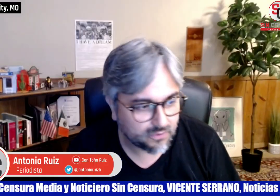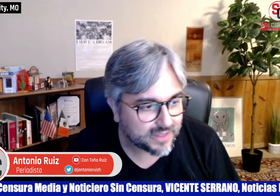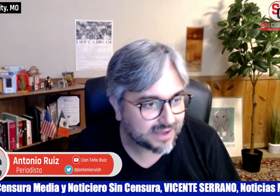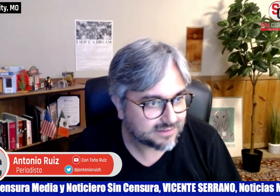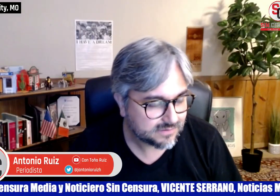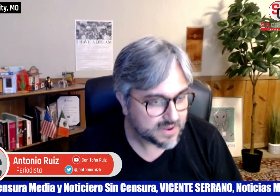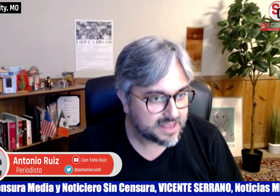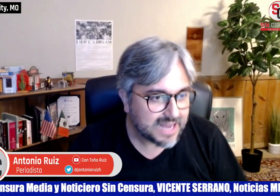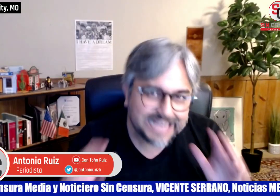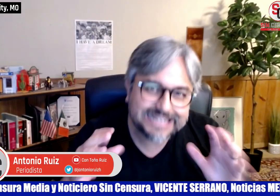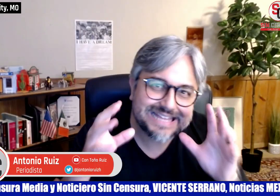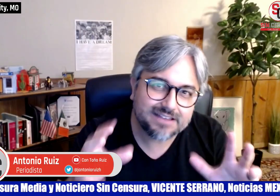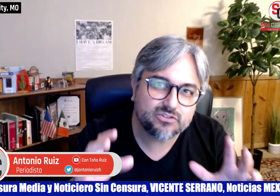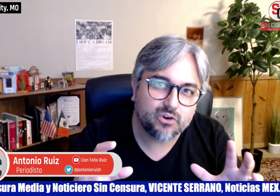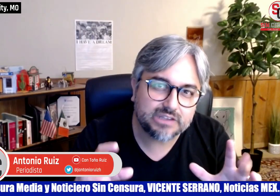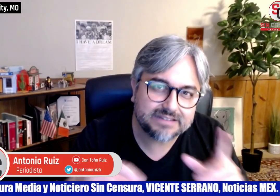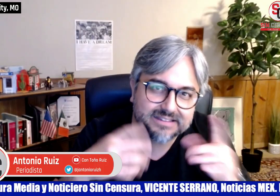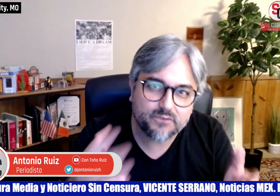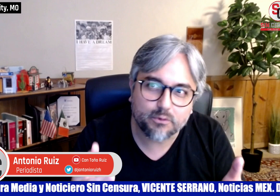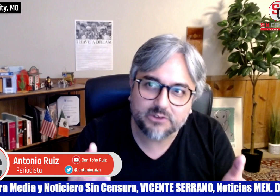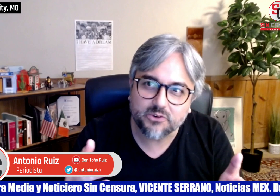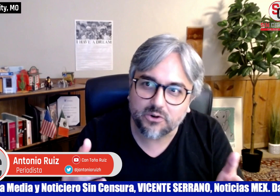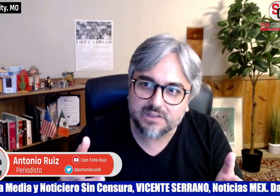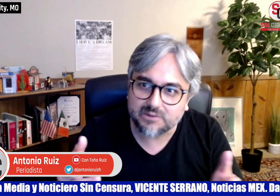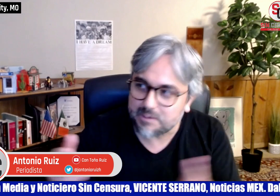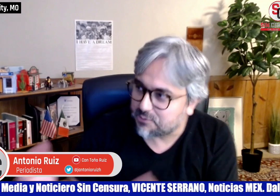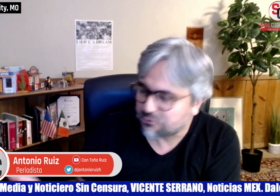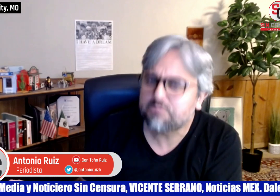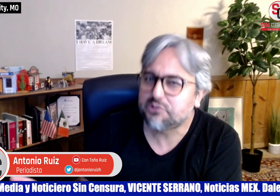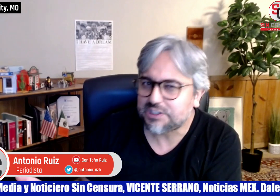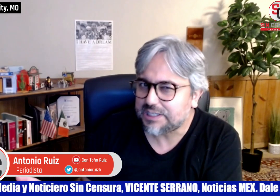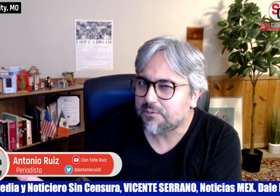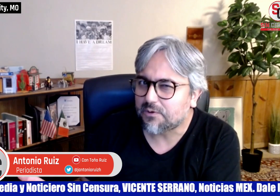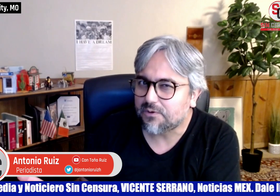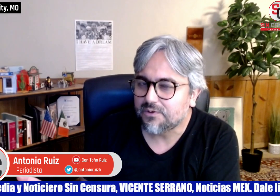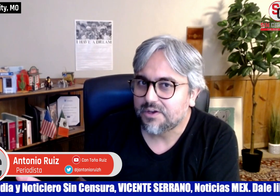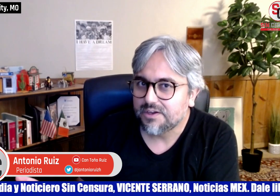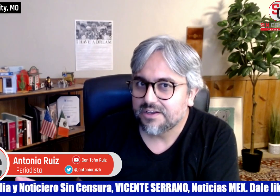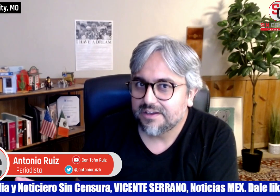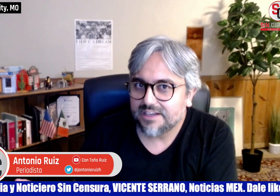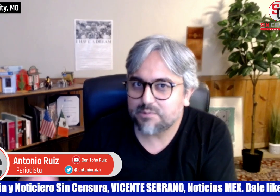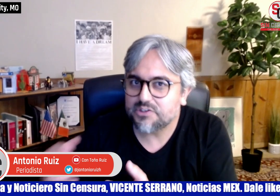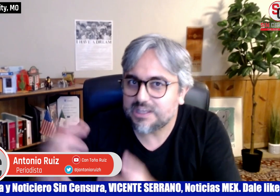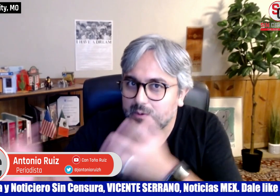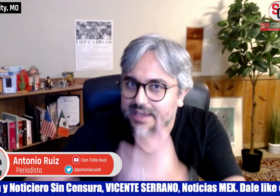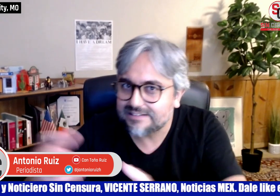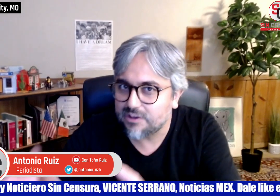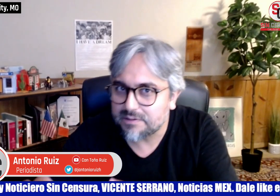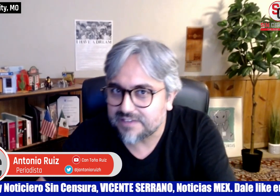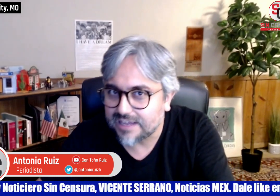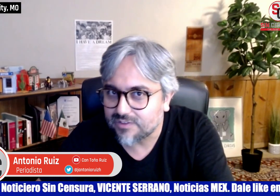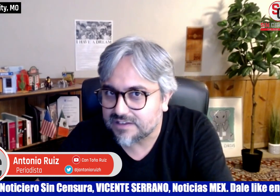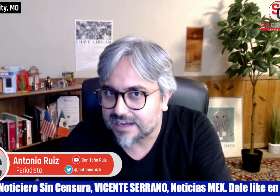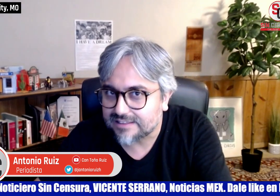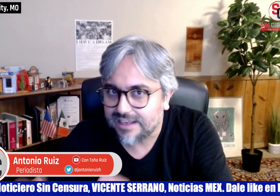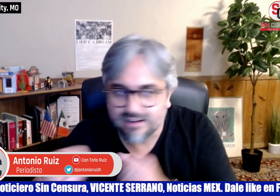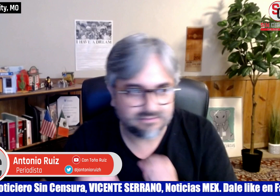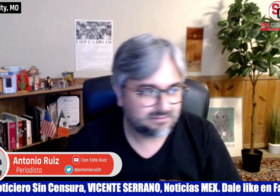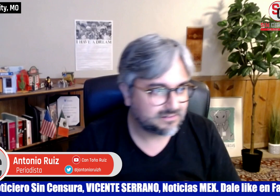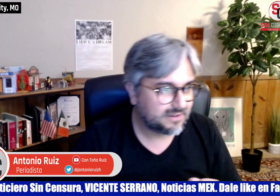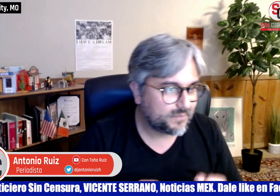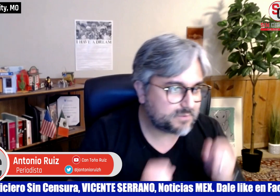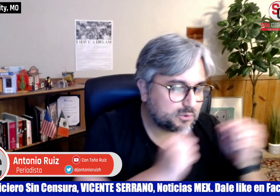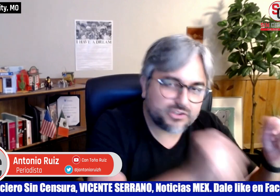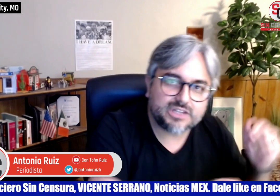los montajes, hay tantas cosas, tanta información que uno dice, oye, pero esto es positivo, ¿no? Es positivo que hayan estado investigando este cartel,